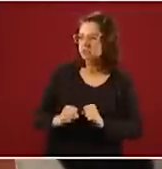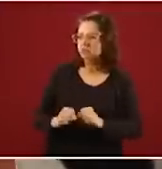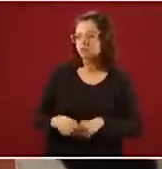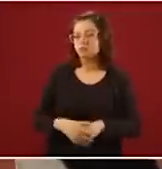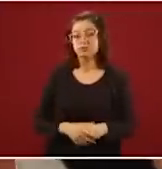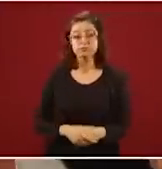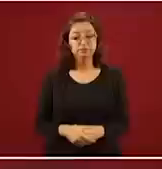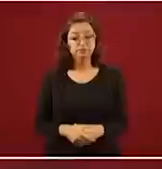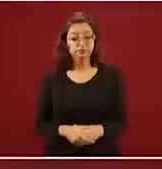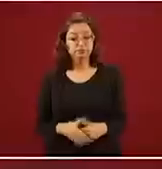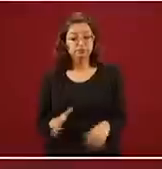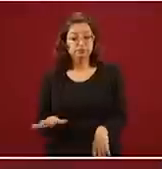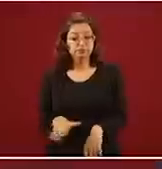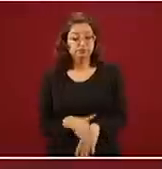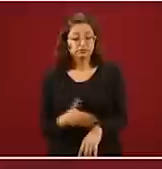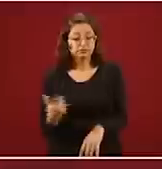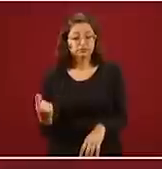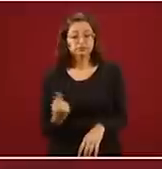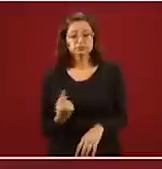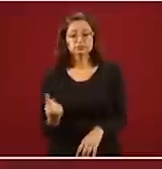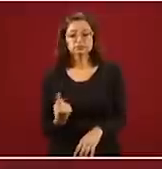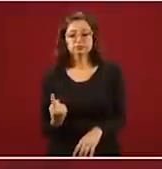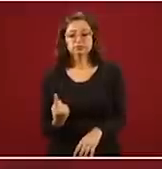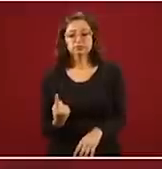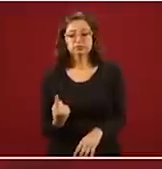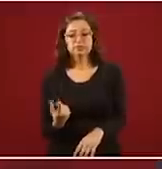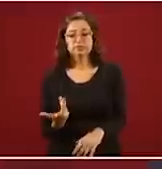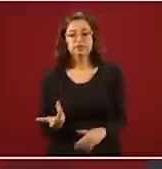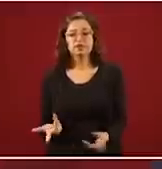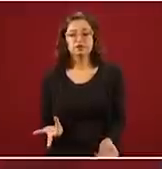porque lo otro estaba